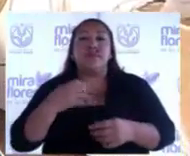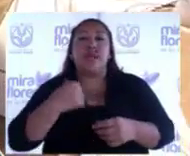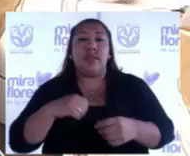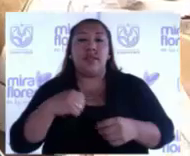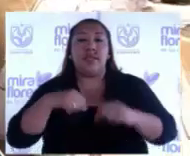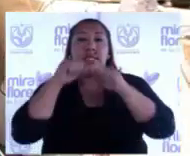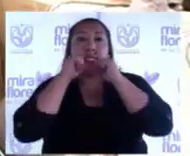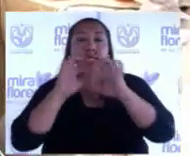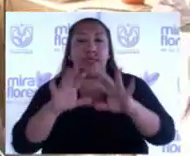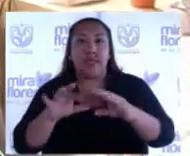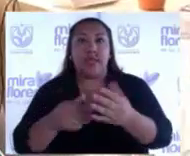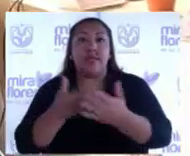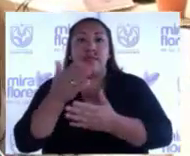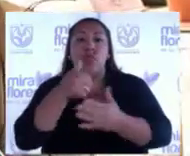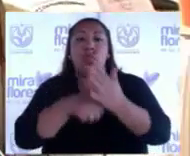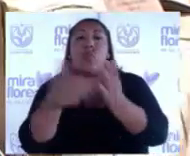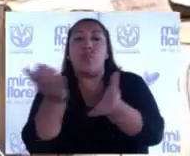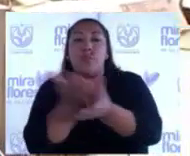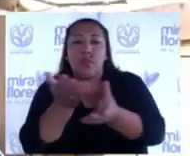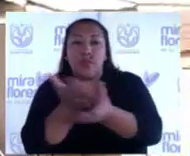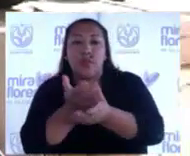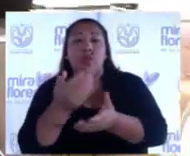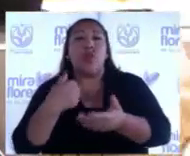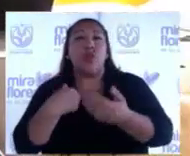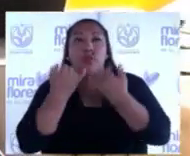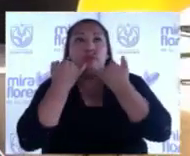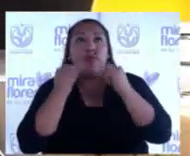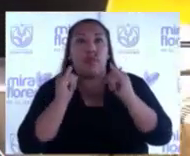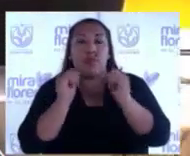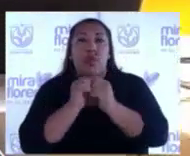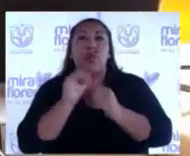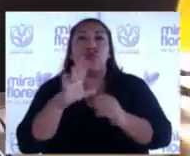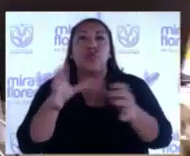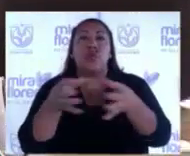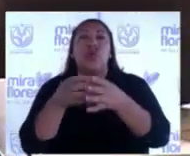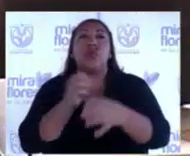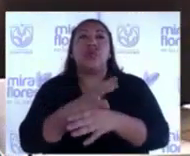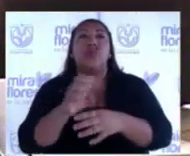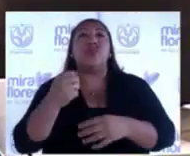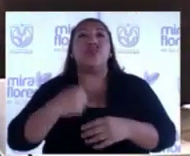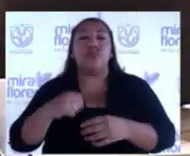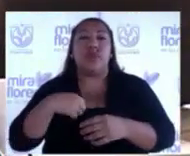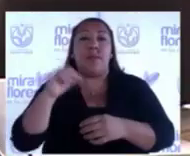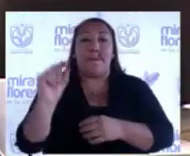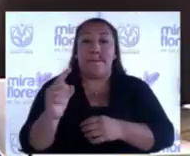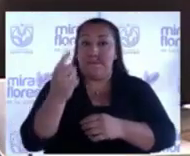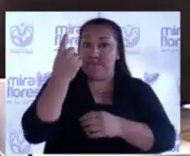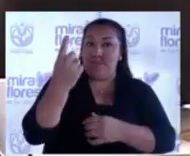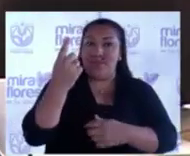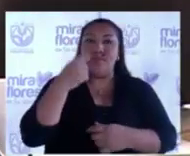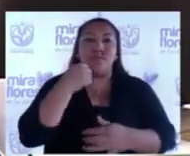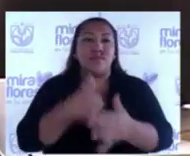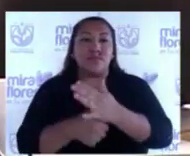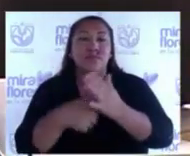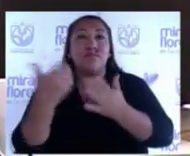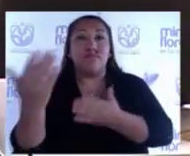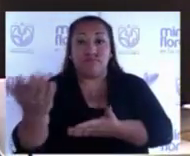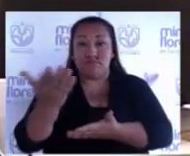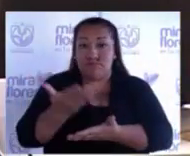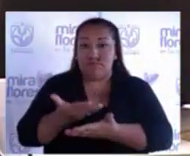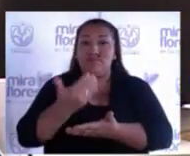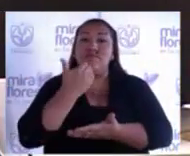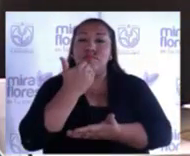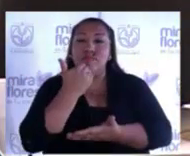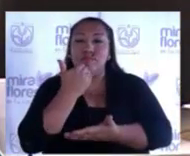Secretaría General ha recibido diversa documentación, la misma que voy a dar cuenta al Consejo Municipal. La primera de ellas es una carta remitida por